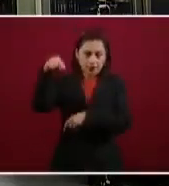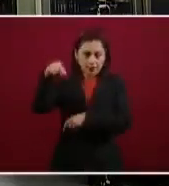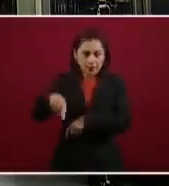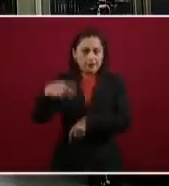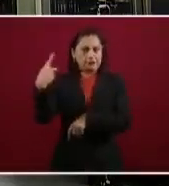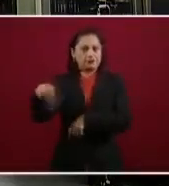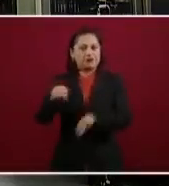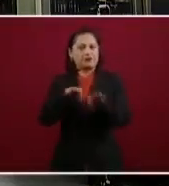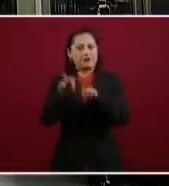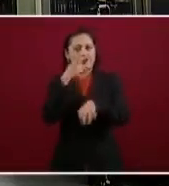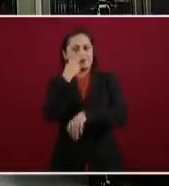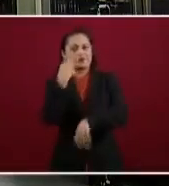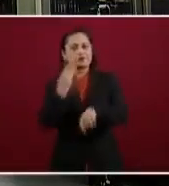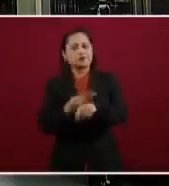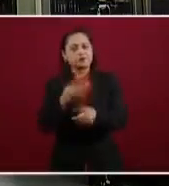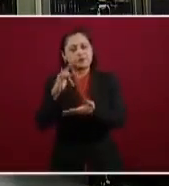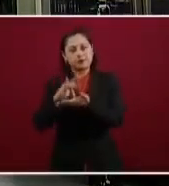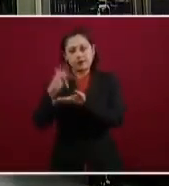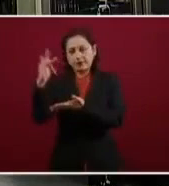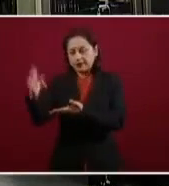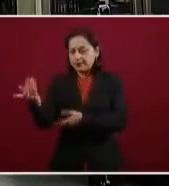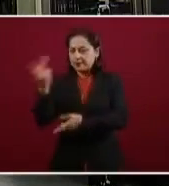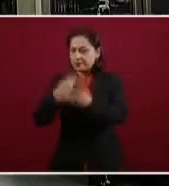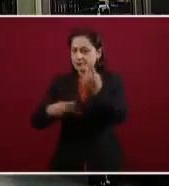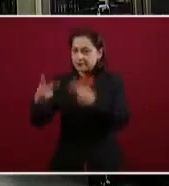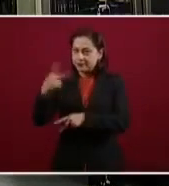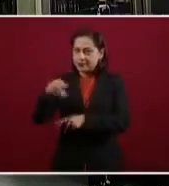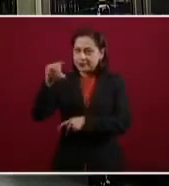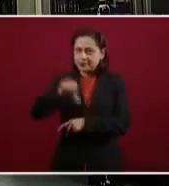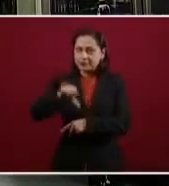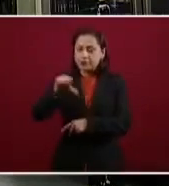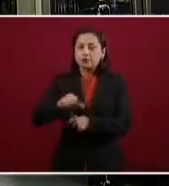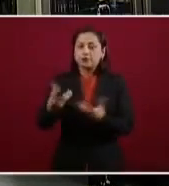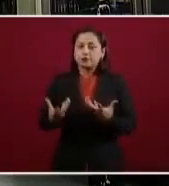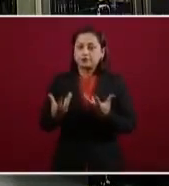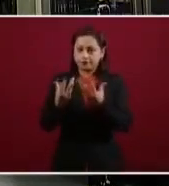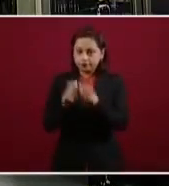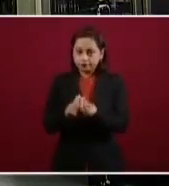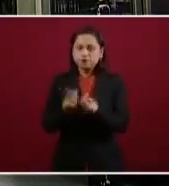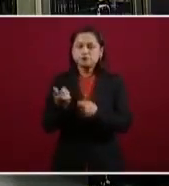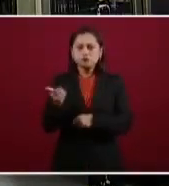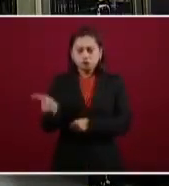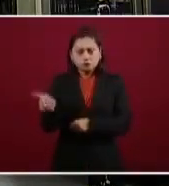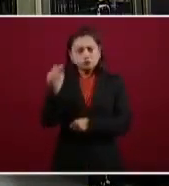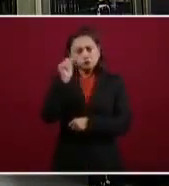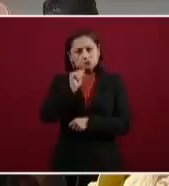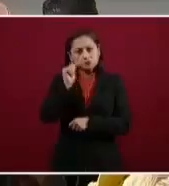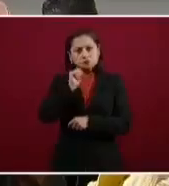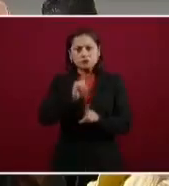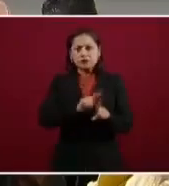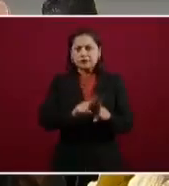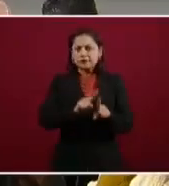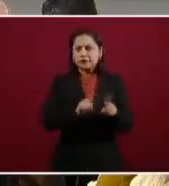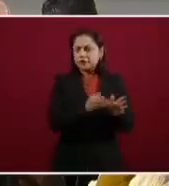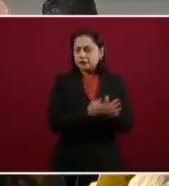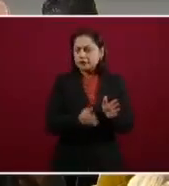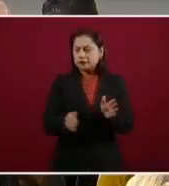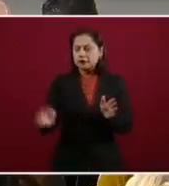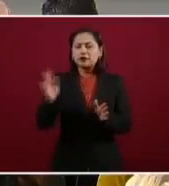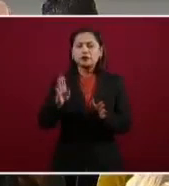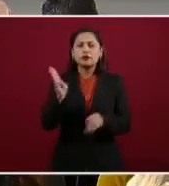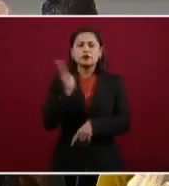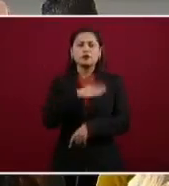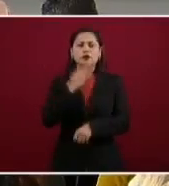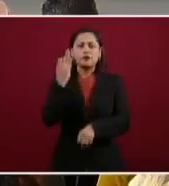le agradezco mucho que haya que nos acompañe nos va a estar acompañando durante todo el proceso del